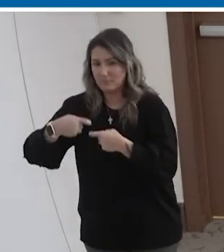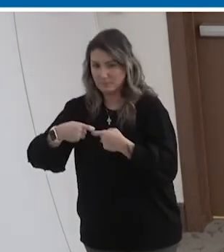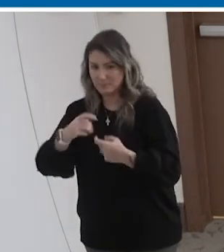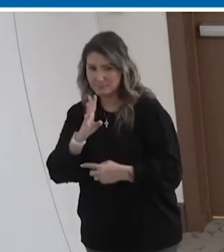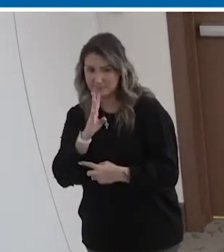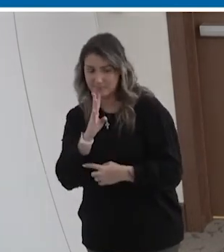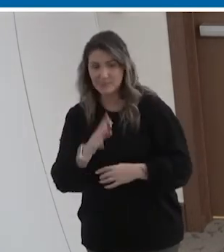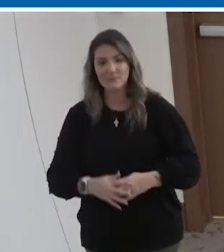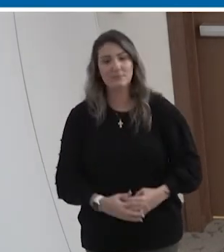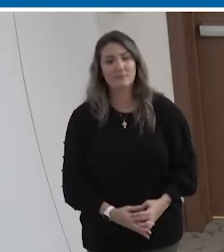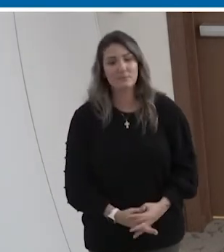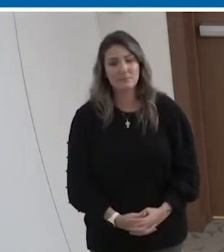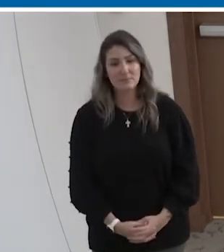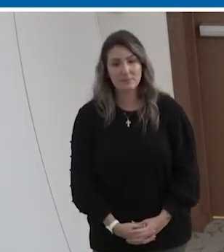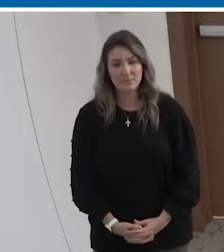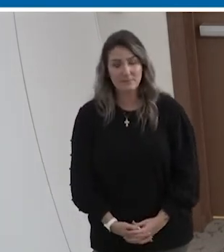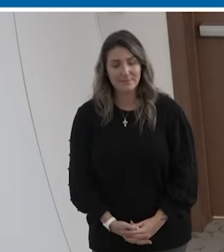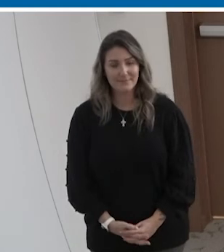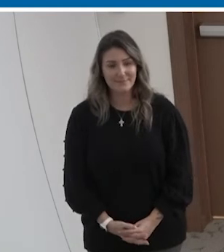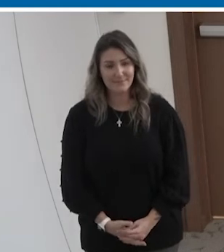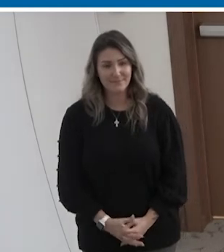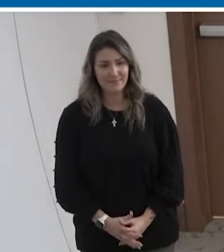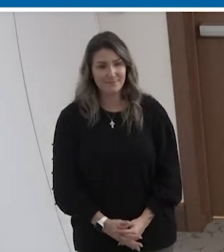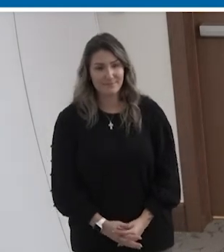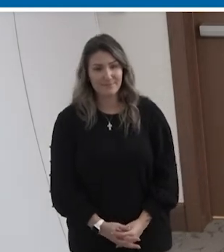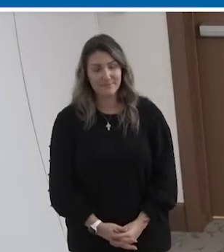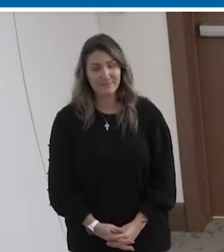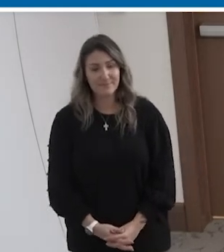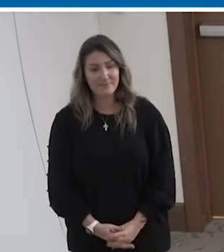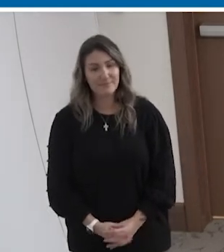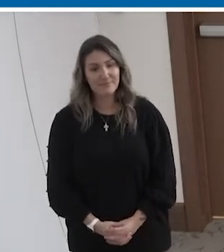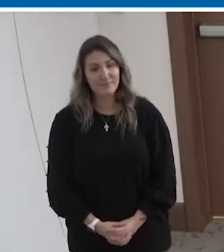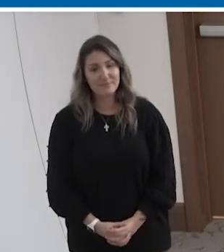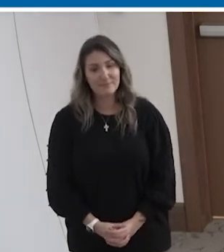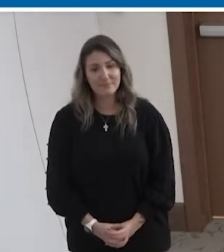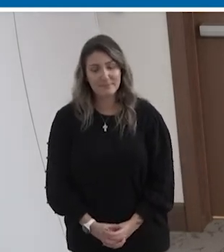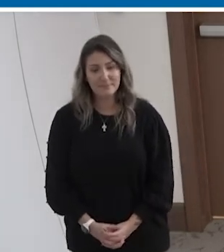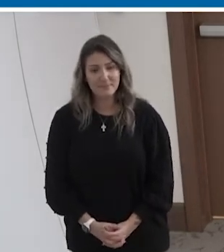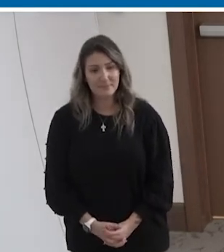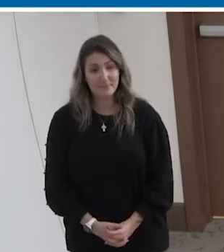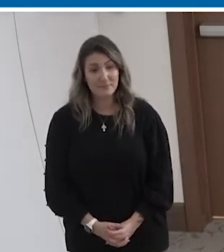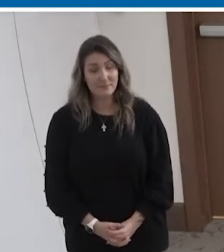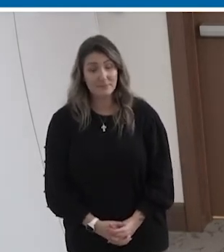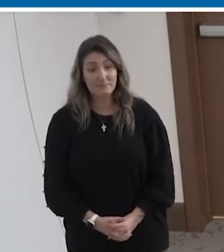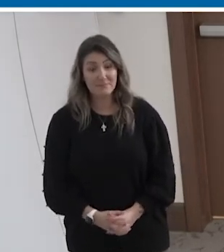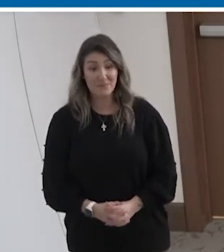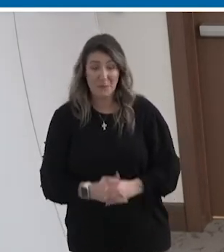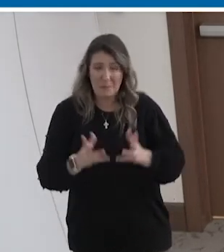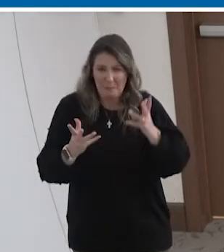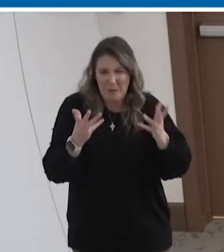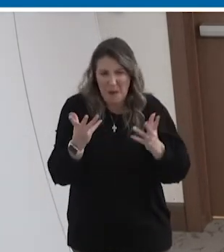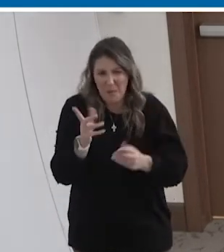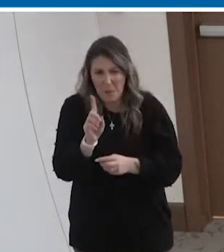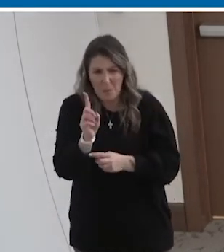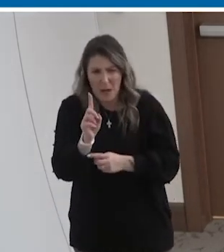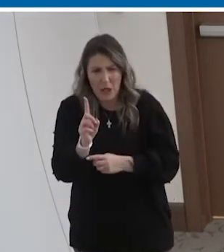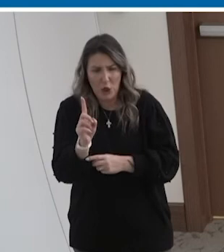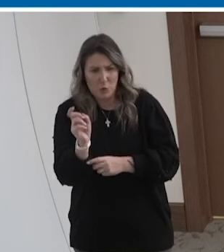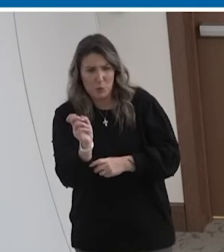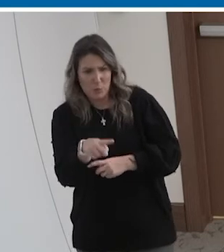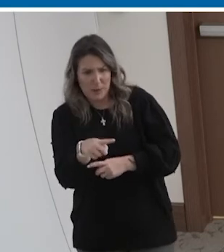fue vacunar primero a las personas que no se enfermaron con el COVID-19. So that may be where that question